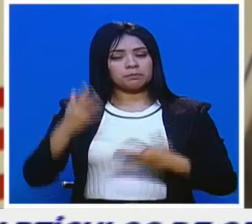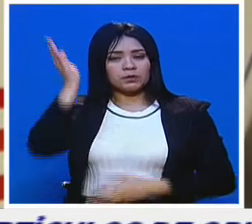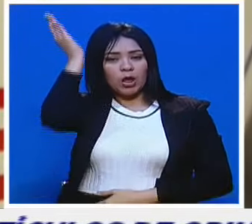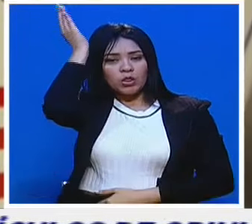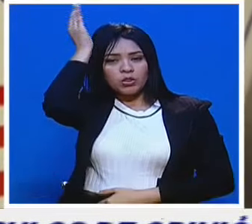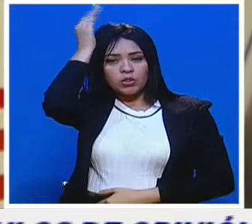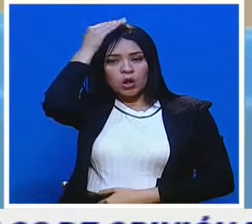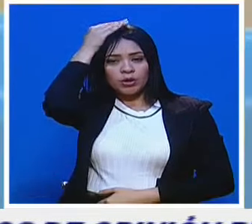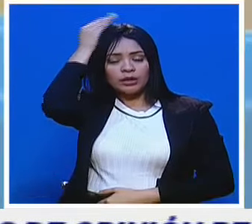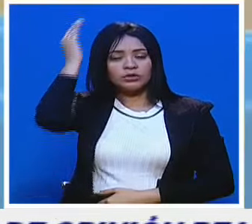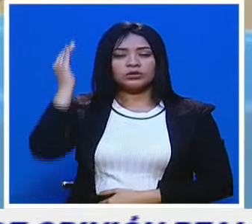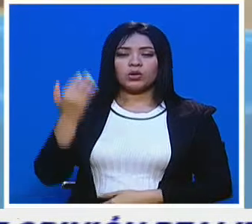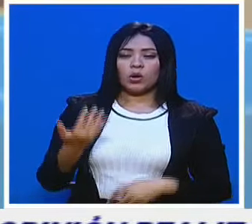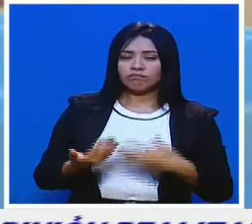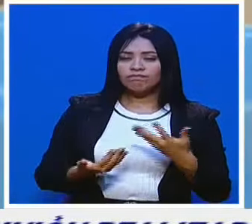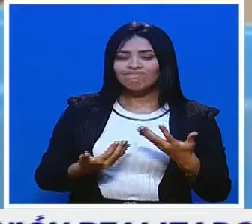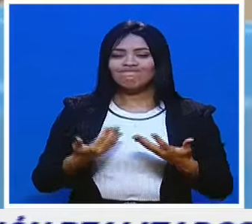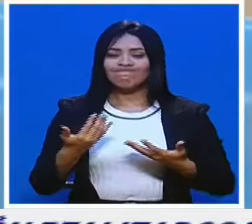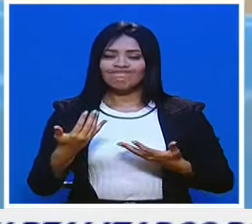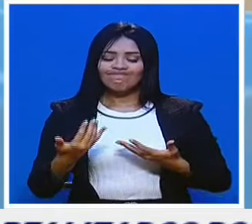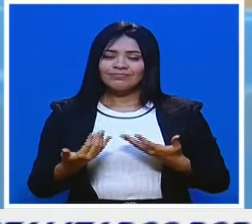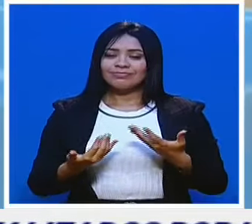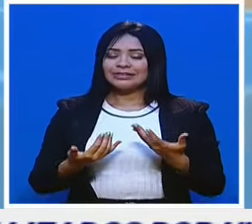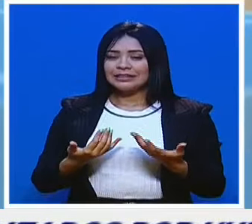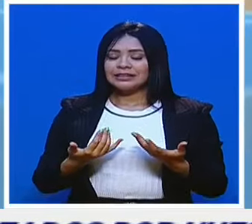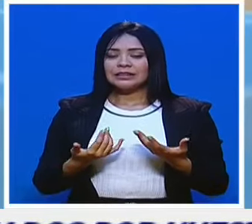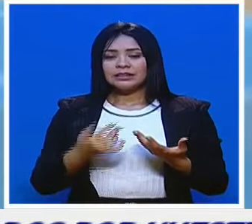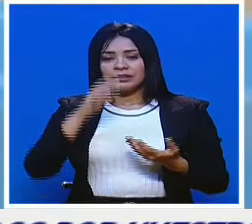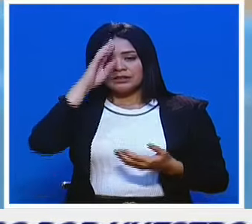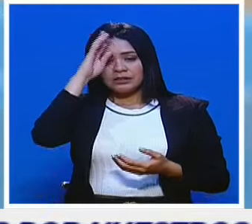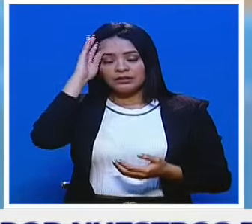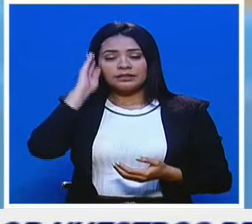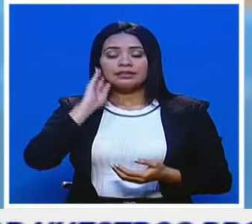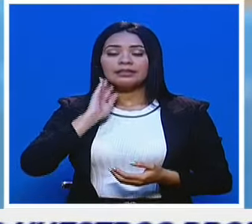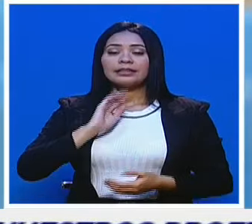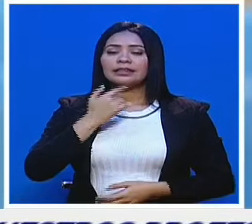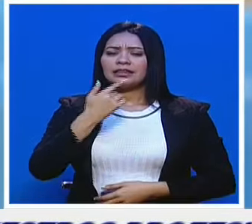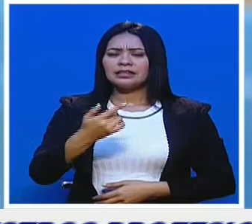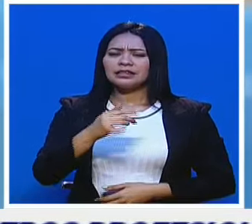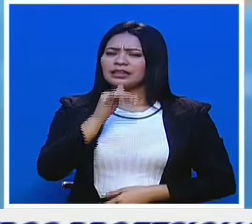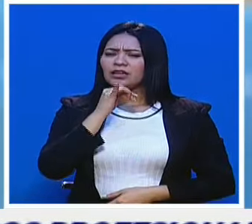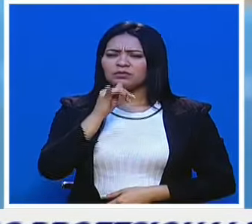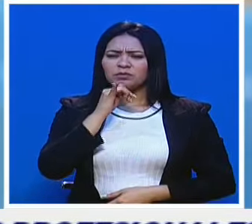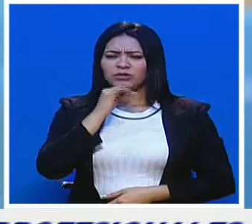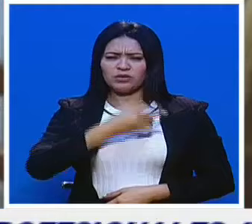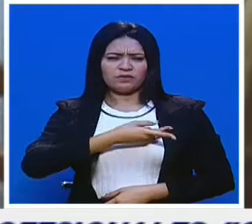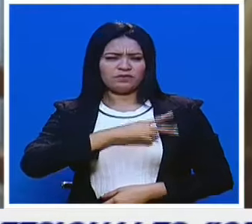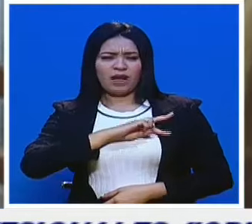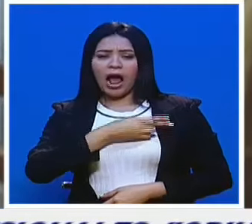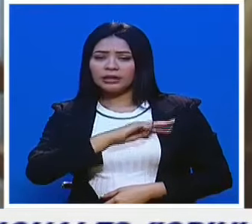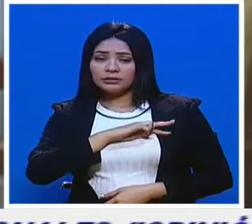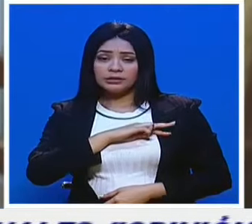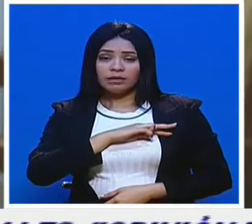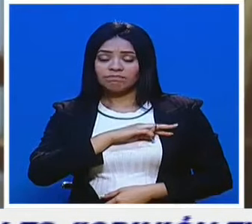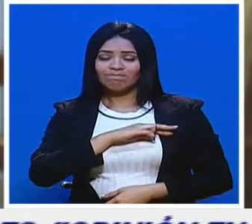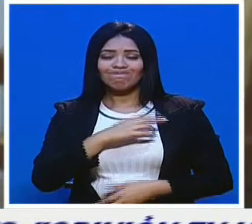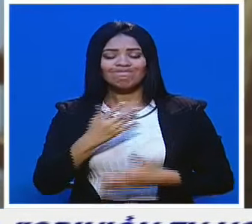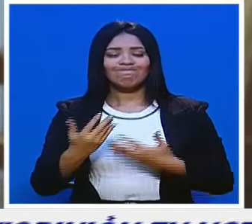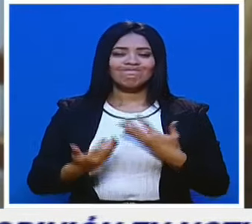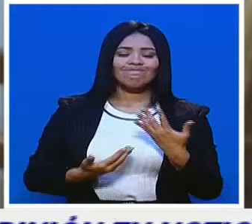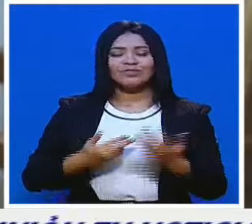ha sido muy insistente en descalificar esto, dice que son noticias falsas. Ha sido un ir y venir